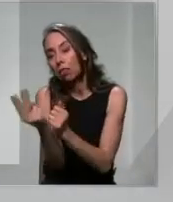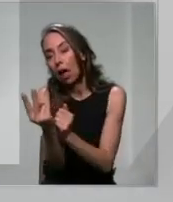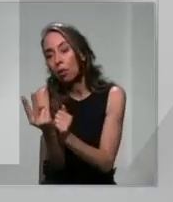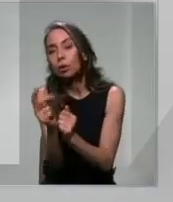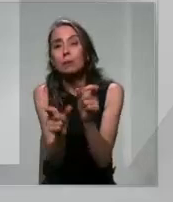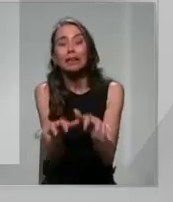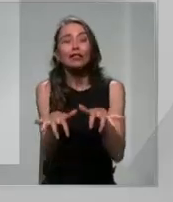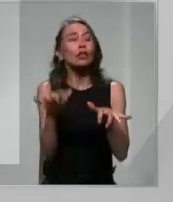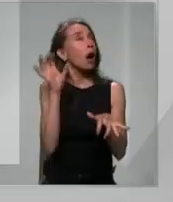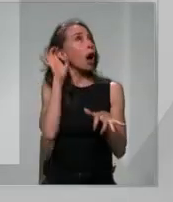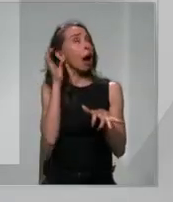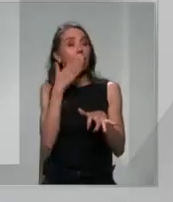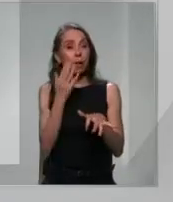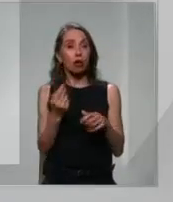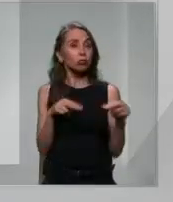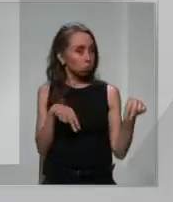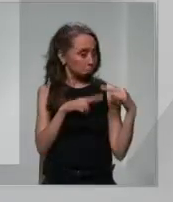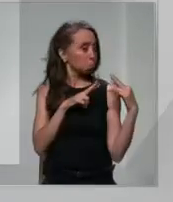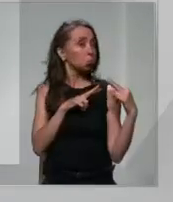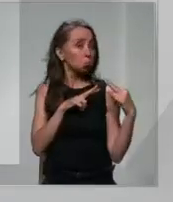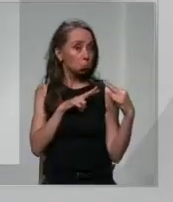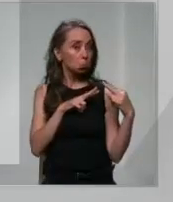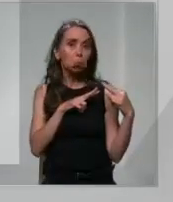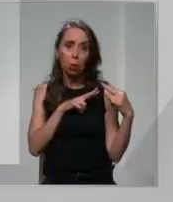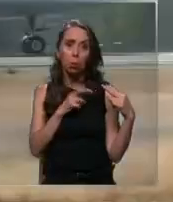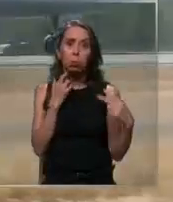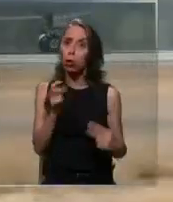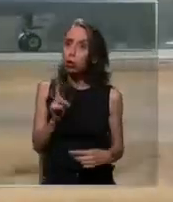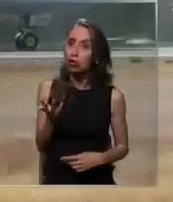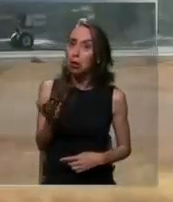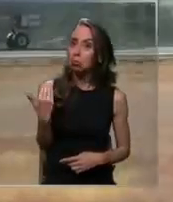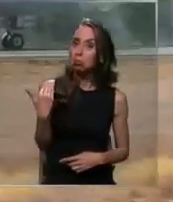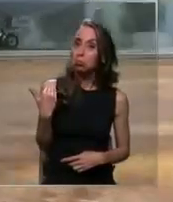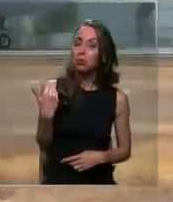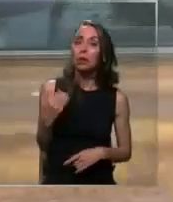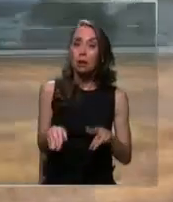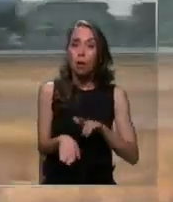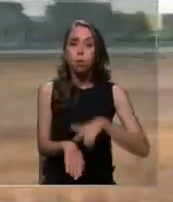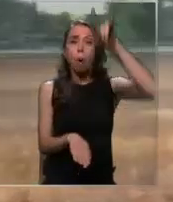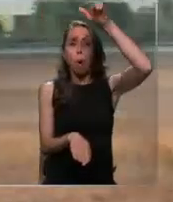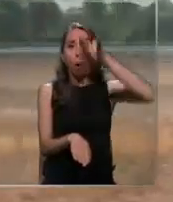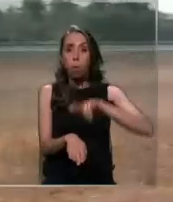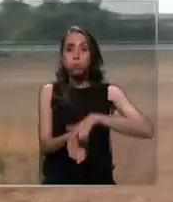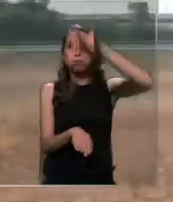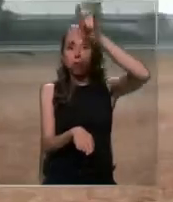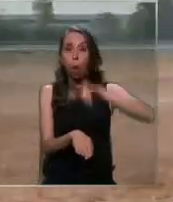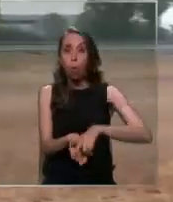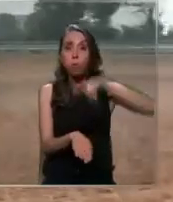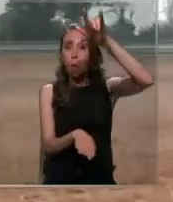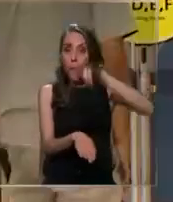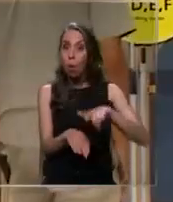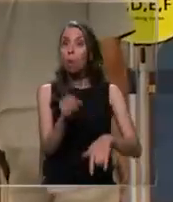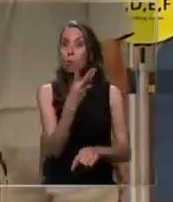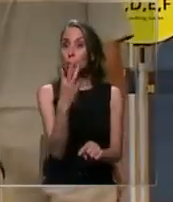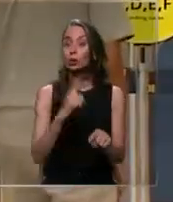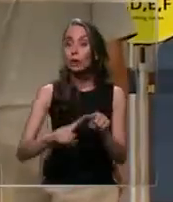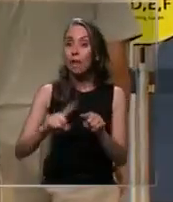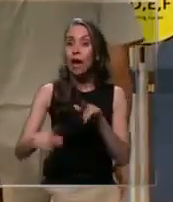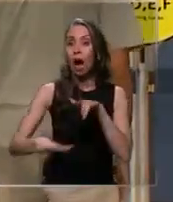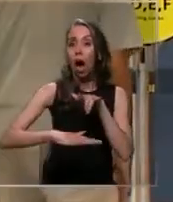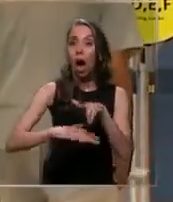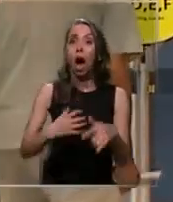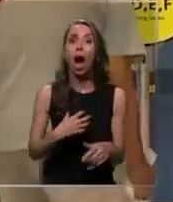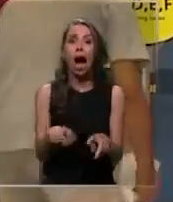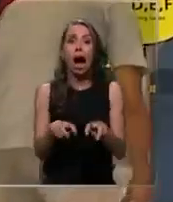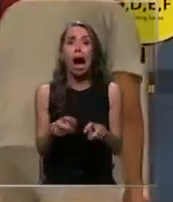se lo pasa mejor? Marta y yo nos miramos y dijimos, ¿por qué no? Y es que las turbulencias en medio de los vuelos, en muchas ocasiones, generan